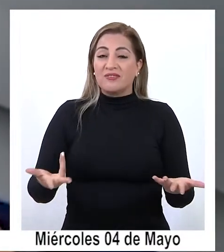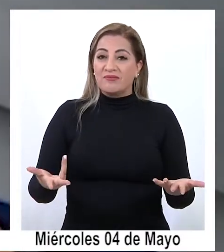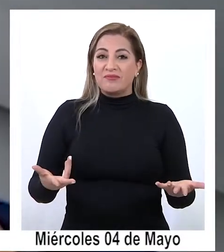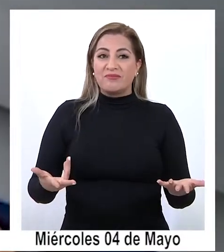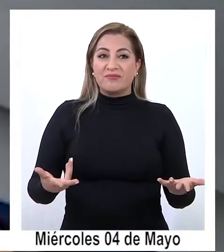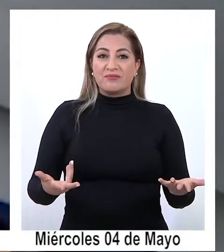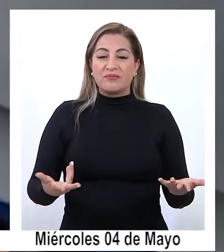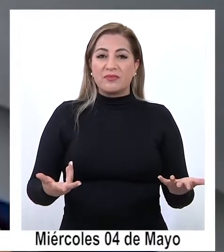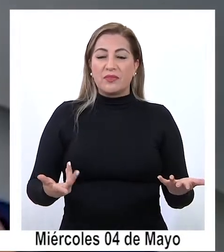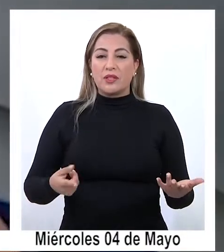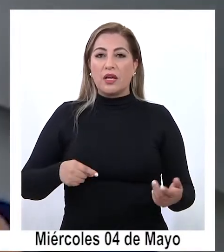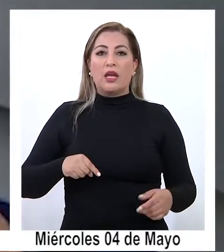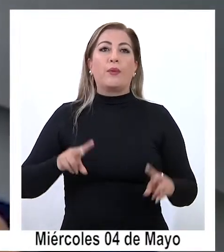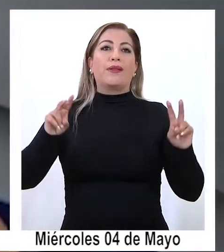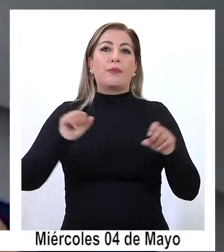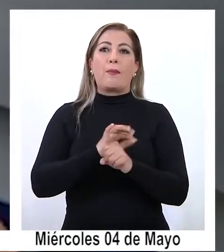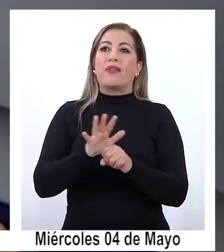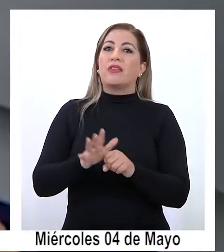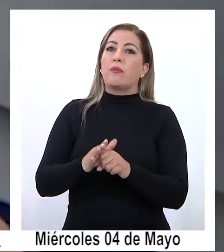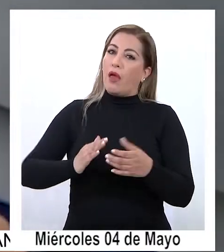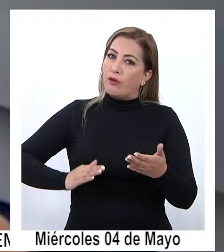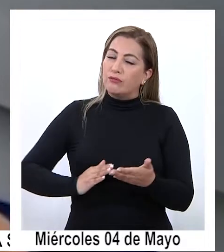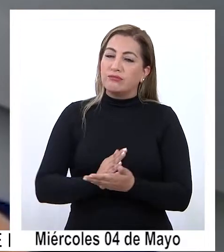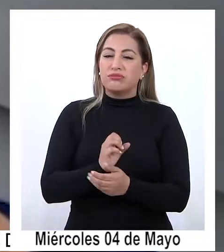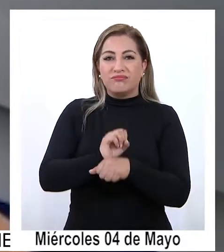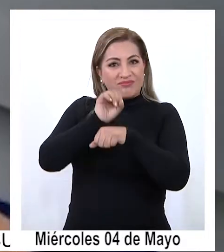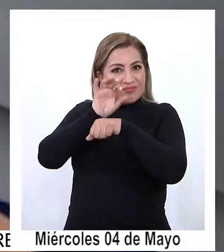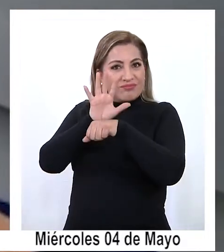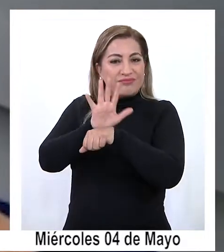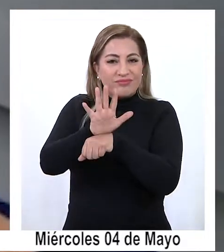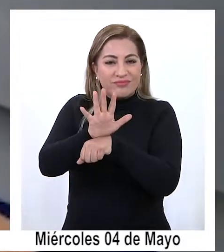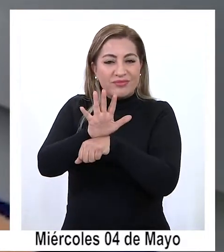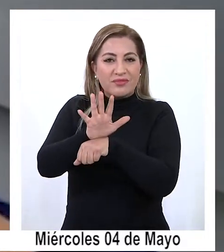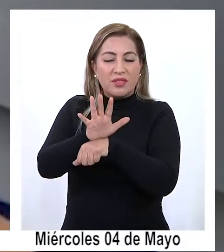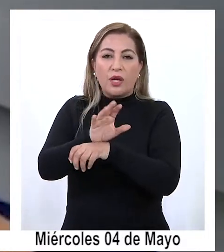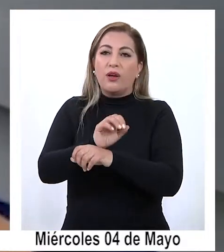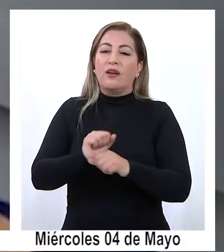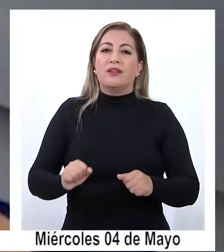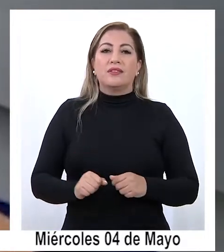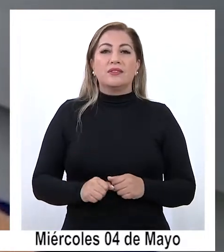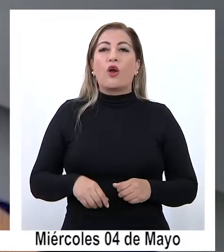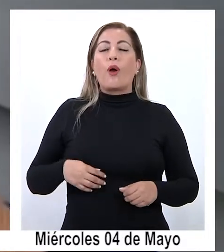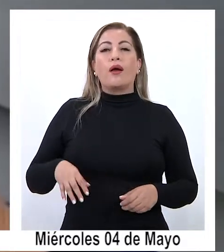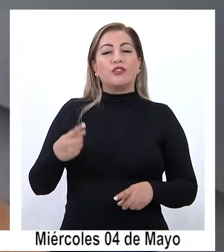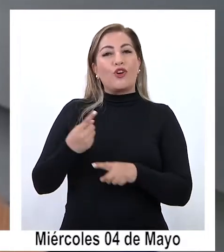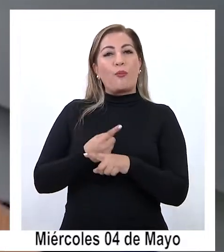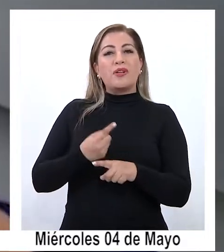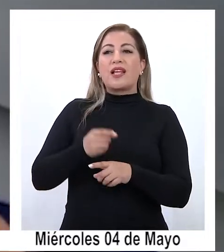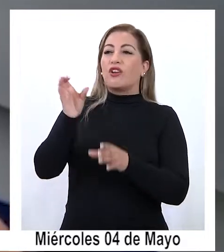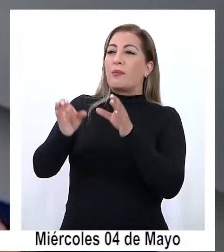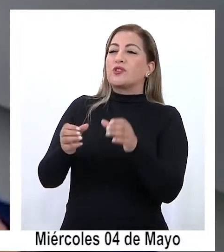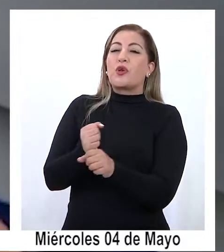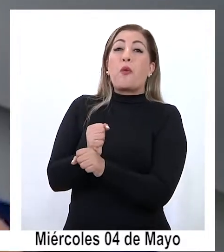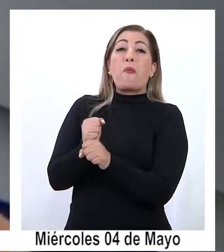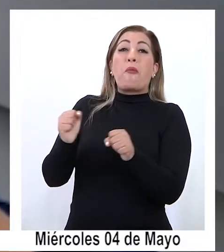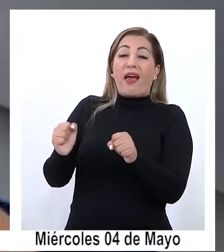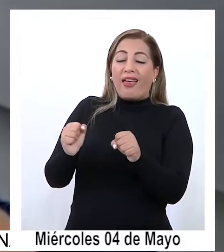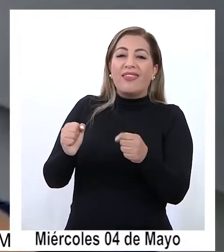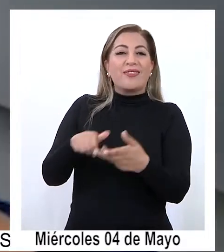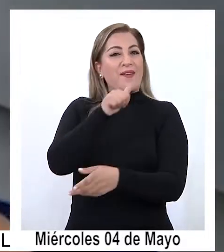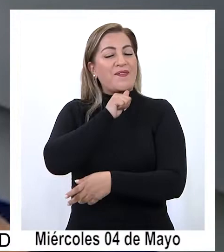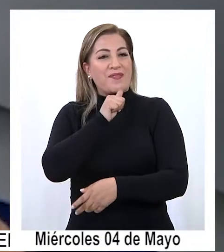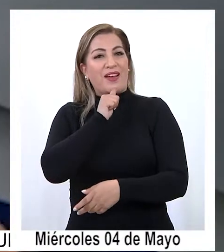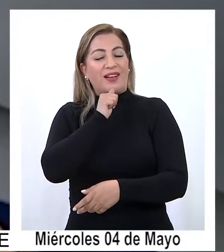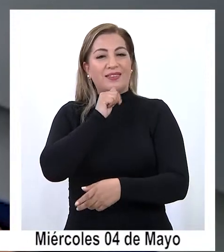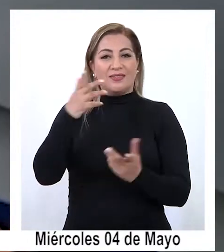un estreno en plena pandemia, entonces no he podido tener el disfrute de conversar con la gente, de llegar